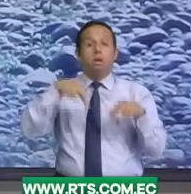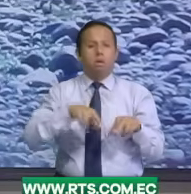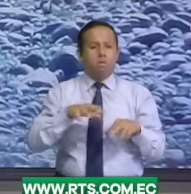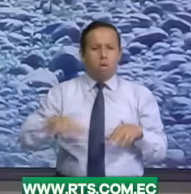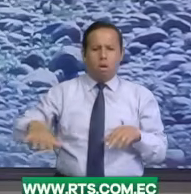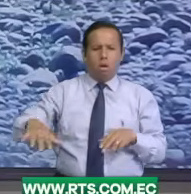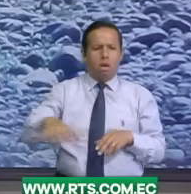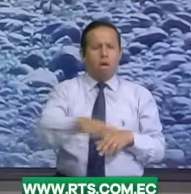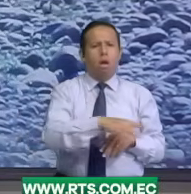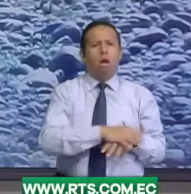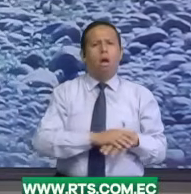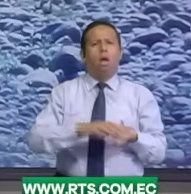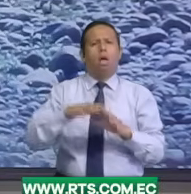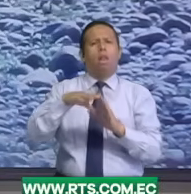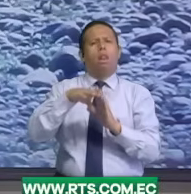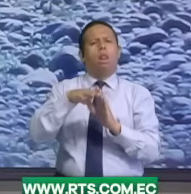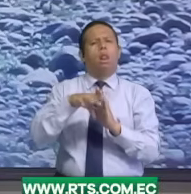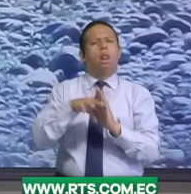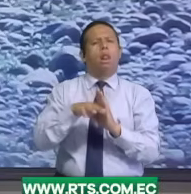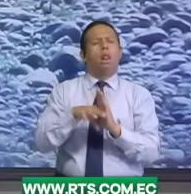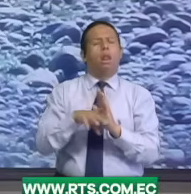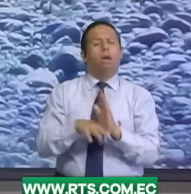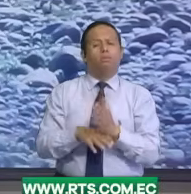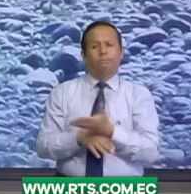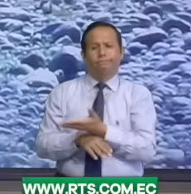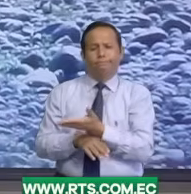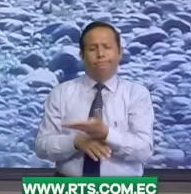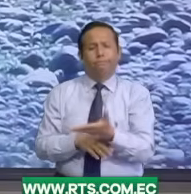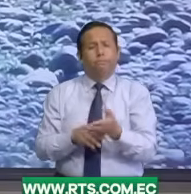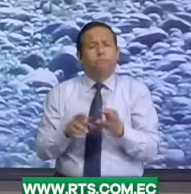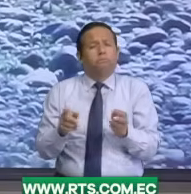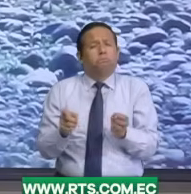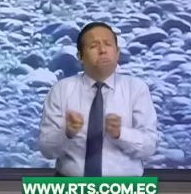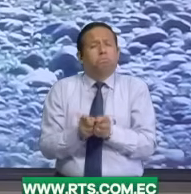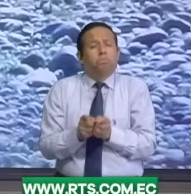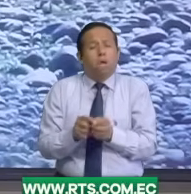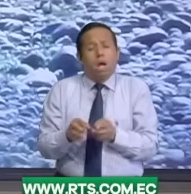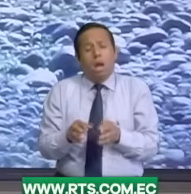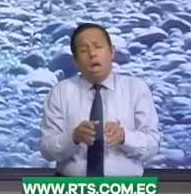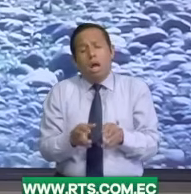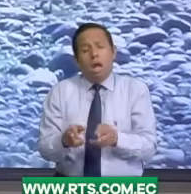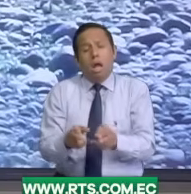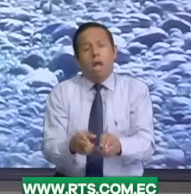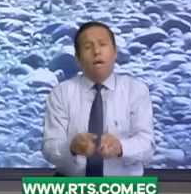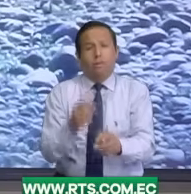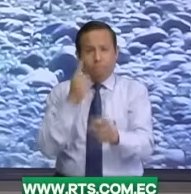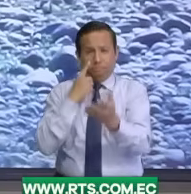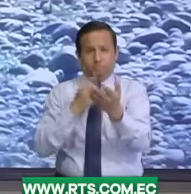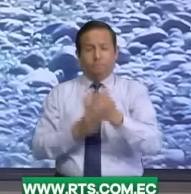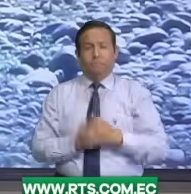Morlaca, abastecedores de la central Paute, en pequeños riachuelos. Veamos.